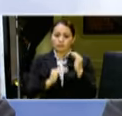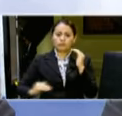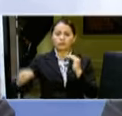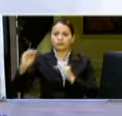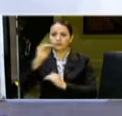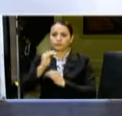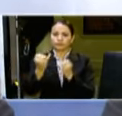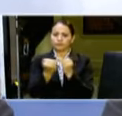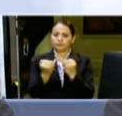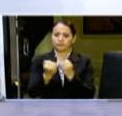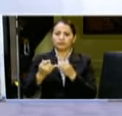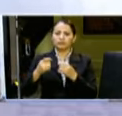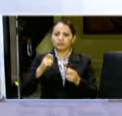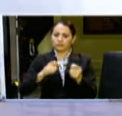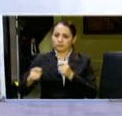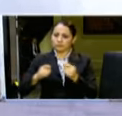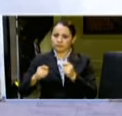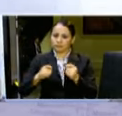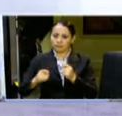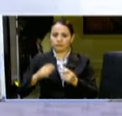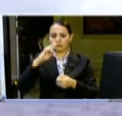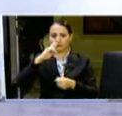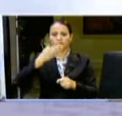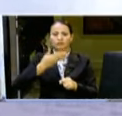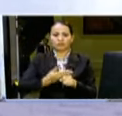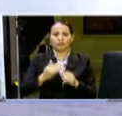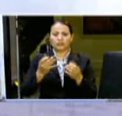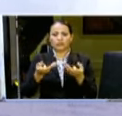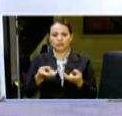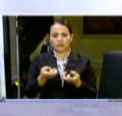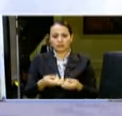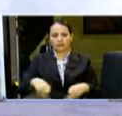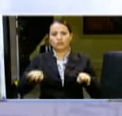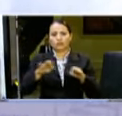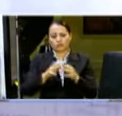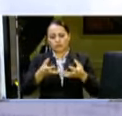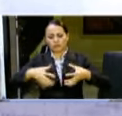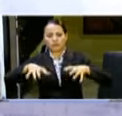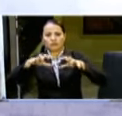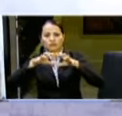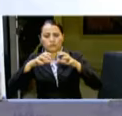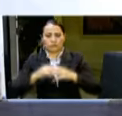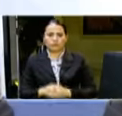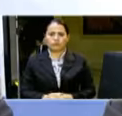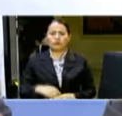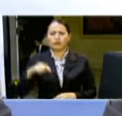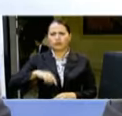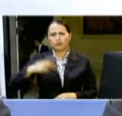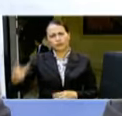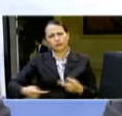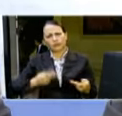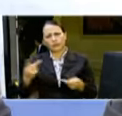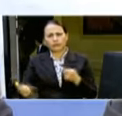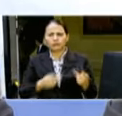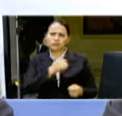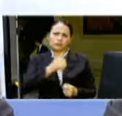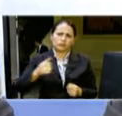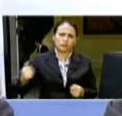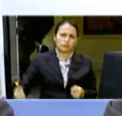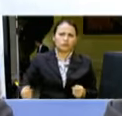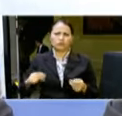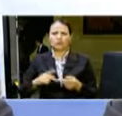como un actor con responsabilidad y relevancia a nivel global. Pero lo que debemos de preguntarnos es cómo debe de ser